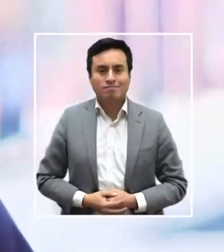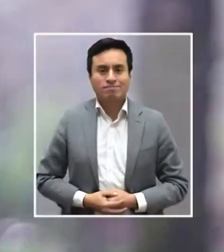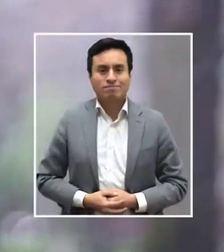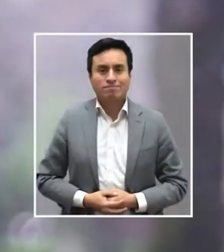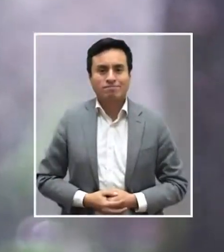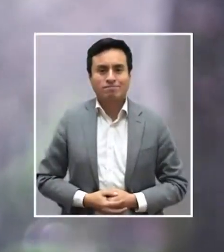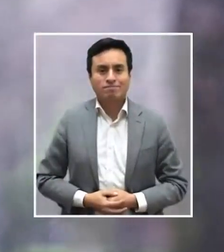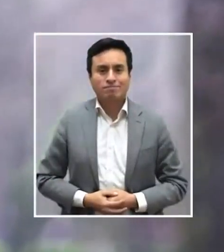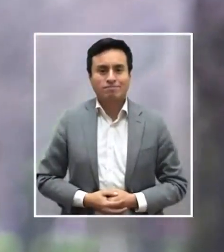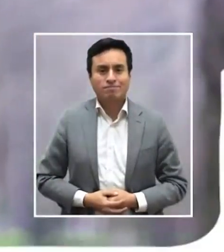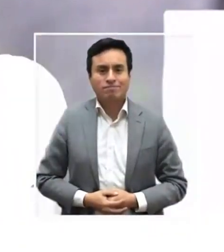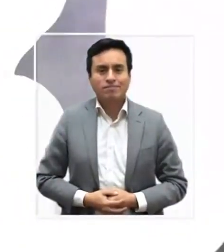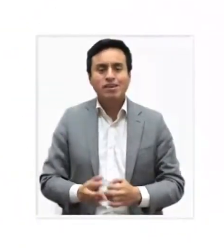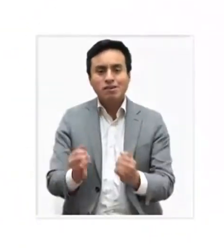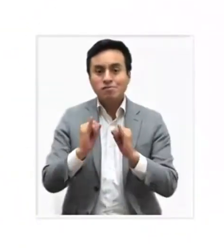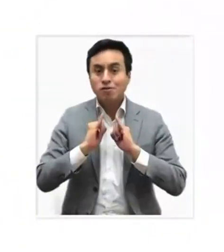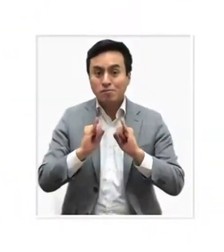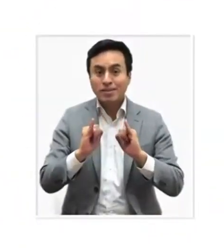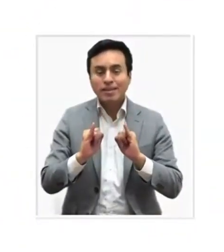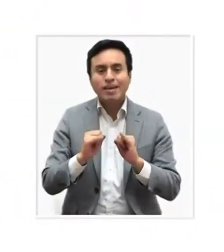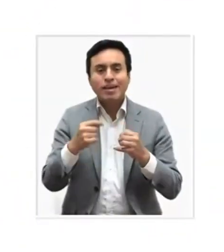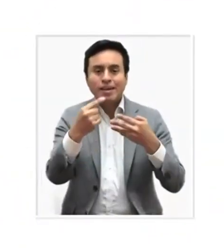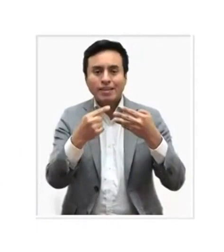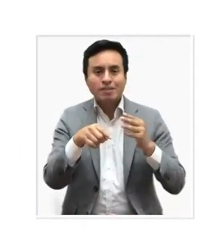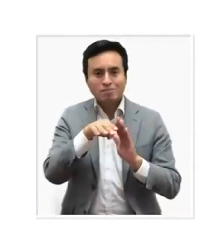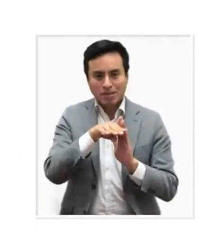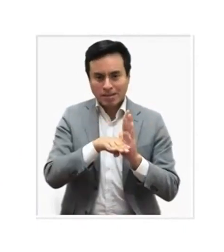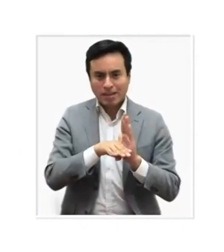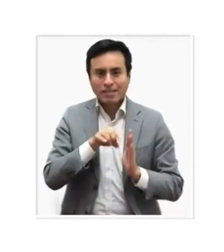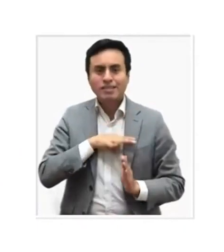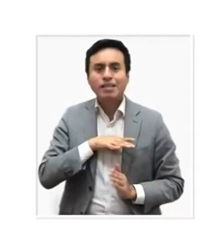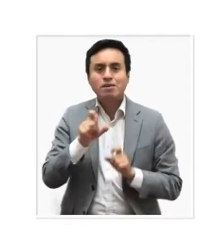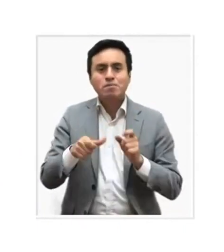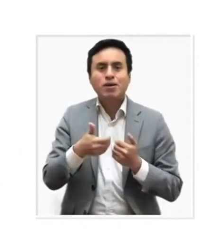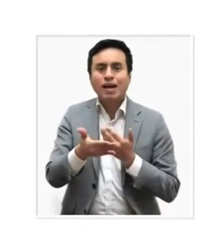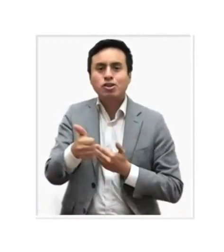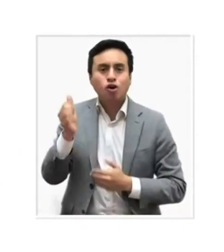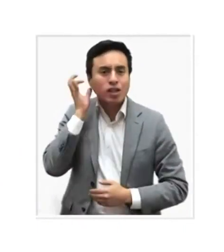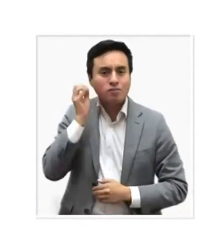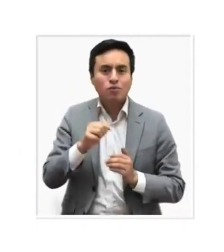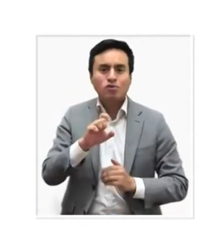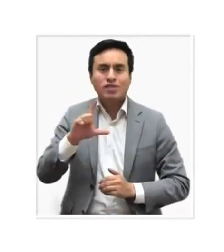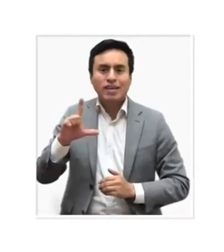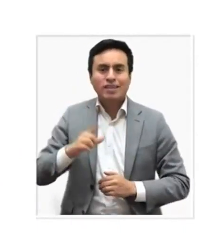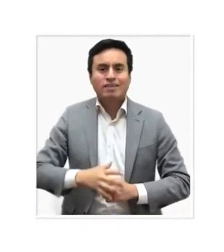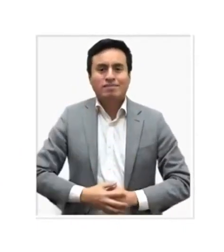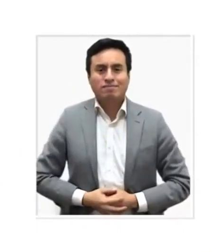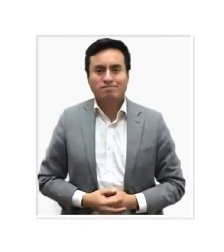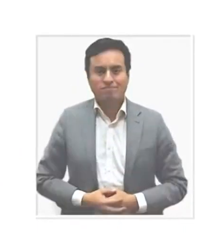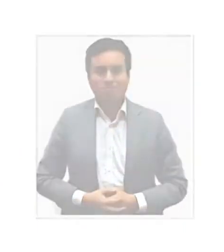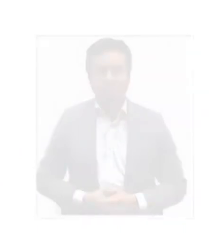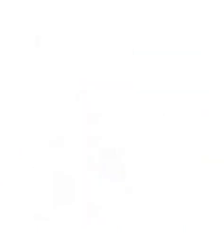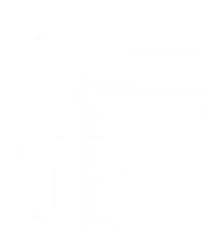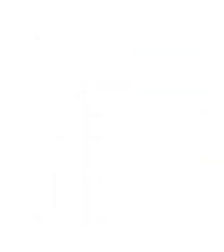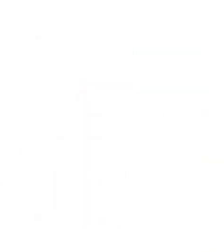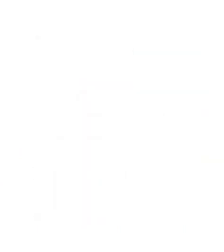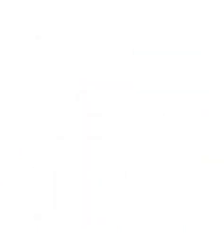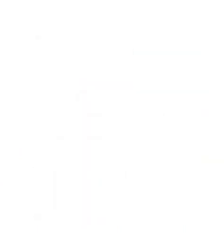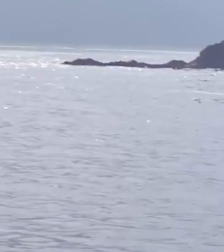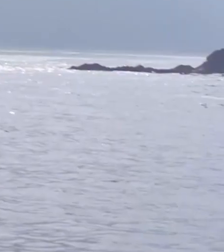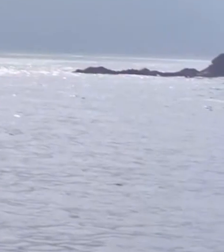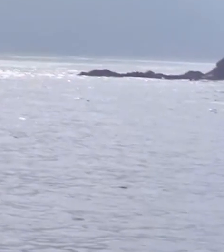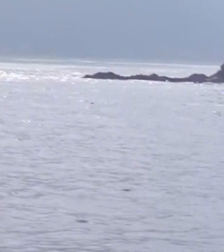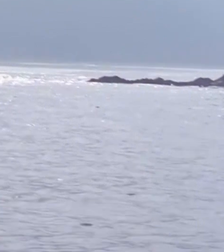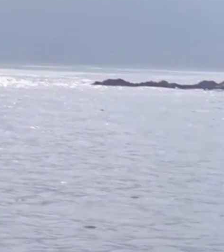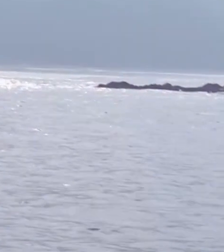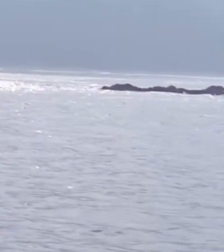este proceso. Con respecto al año ya que se cumple de la puesta en marcha de esta ley, la Seremi de Derechos Humanos, Paula Gutiérrez